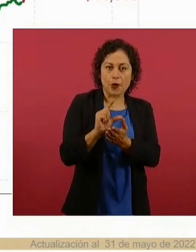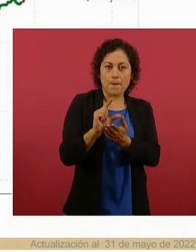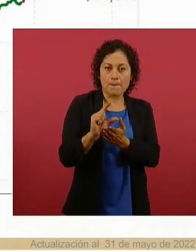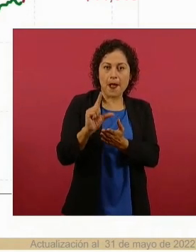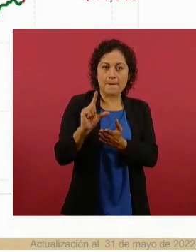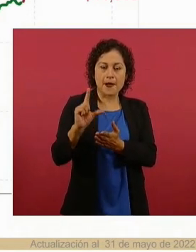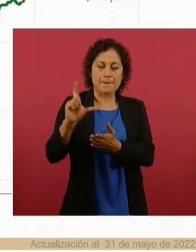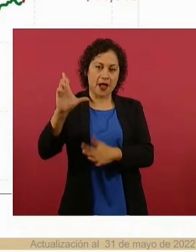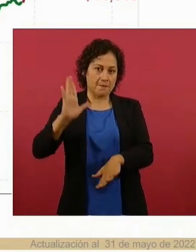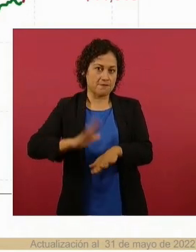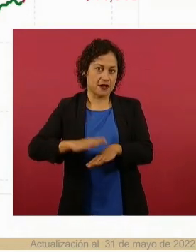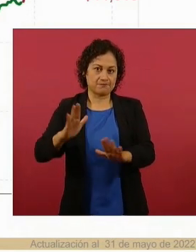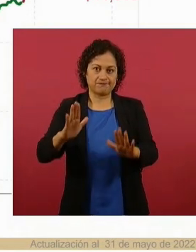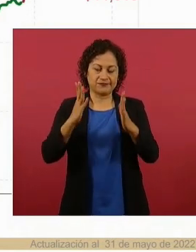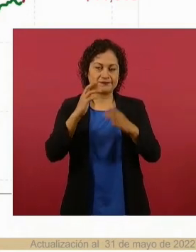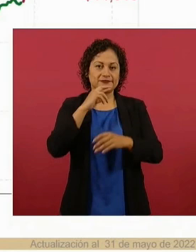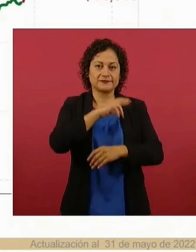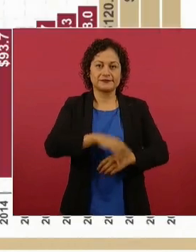acelerada.